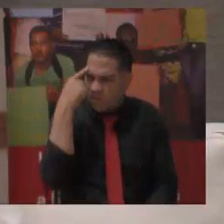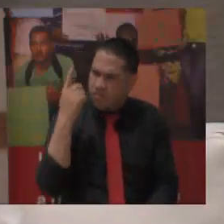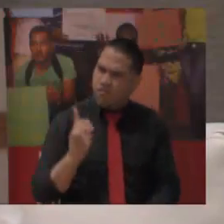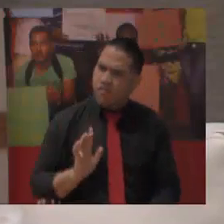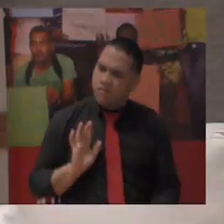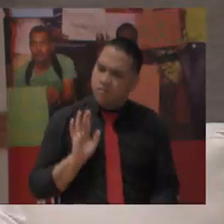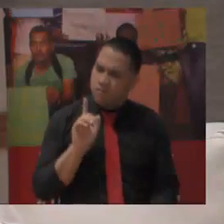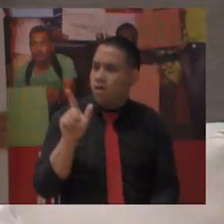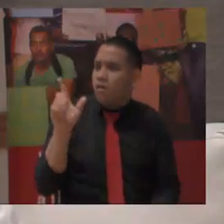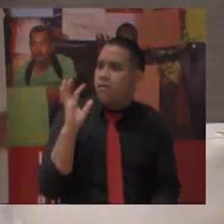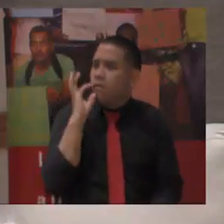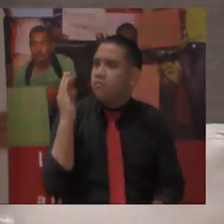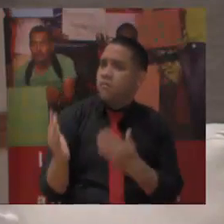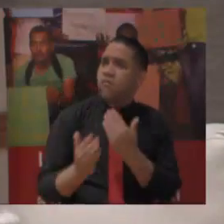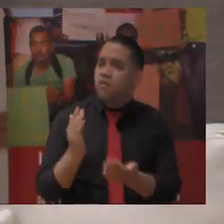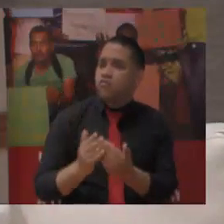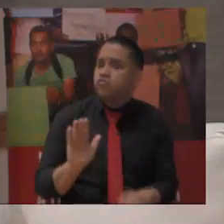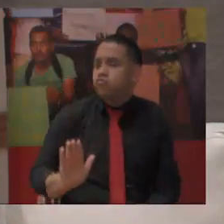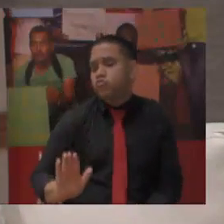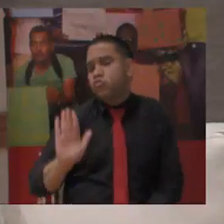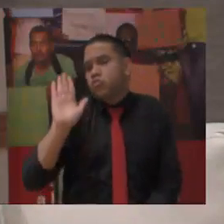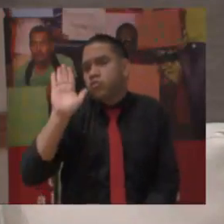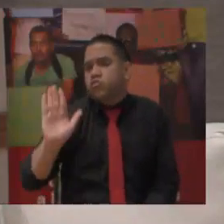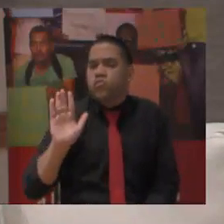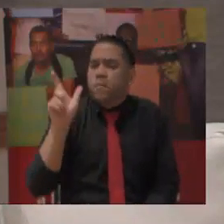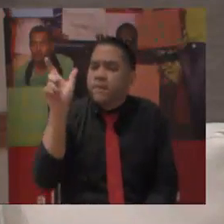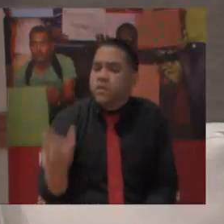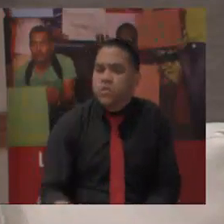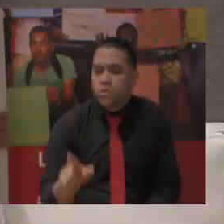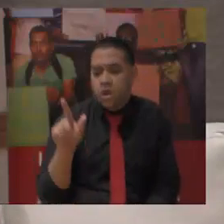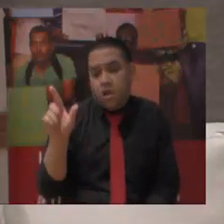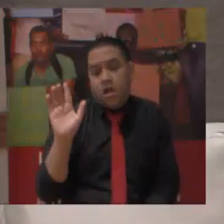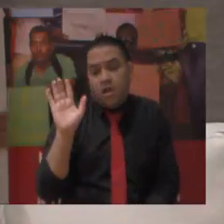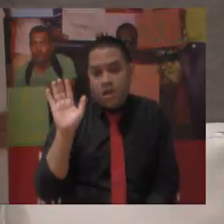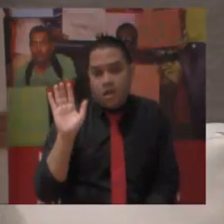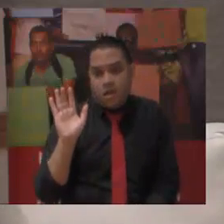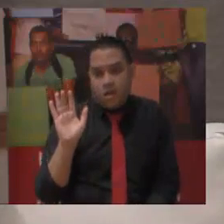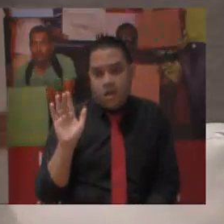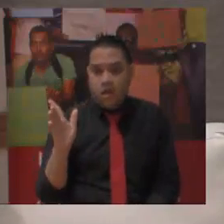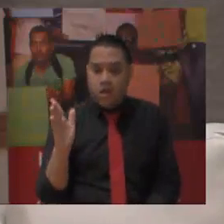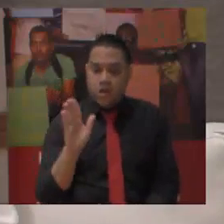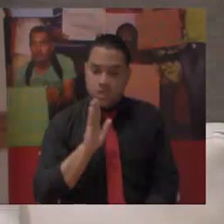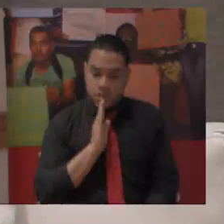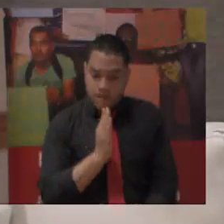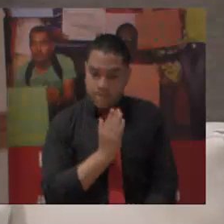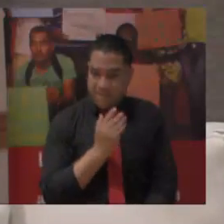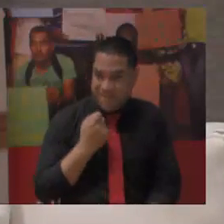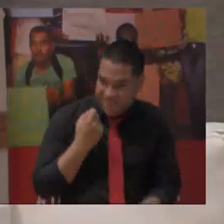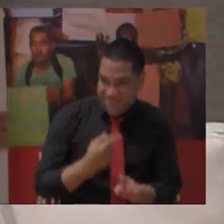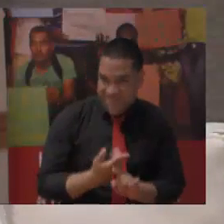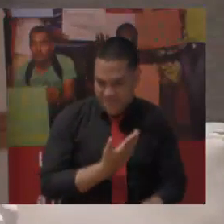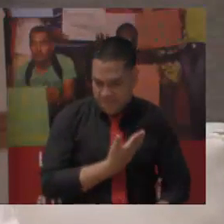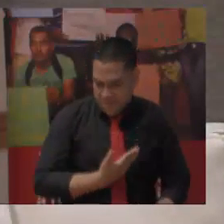para este señor es muy fácil desde la posición de ser presidente en su momento de un grupo tan